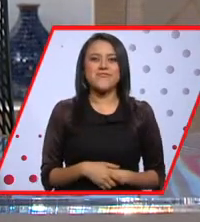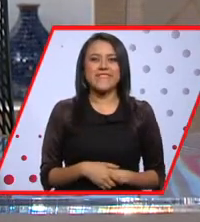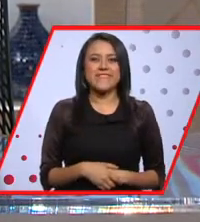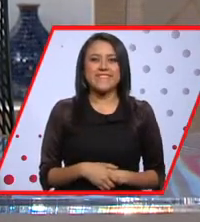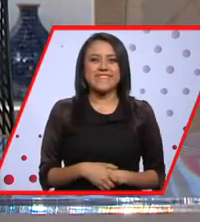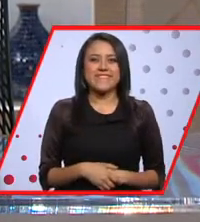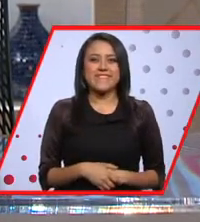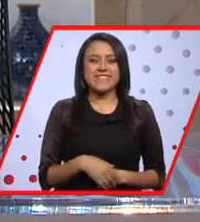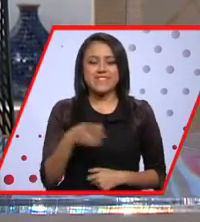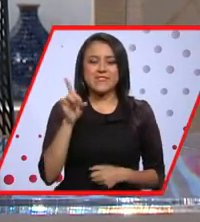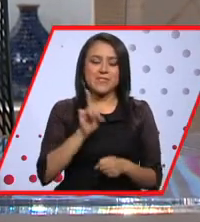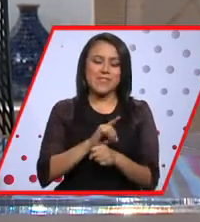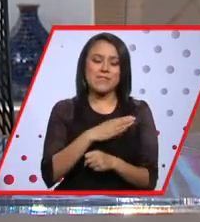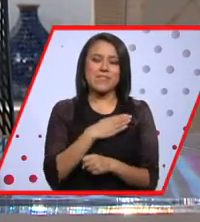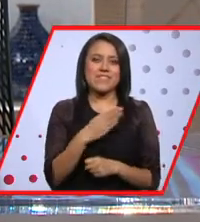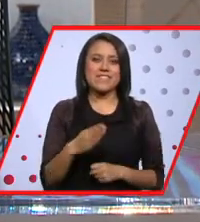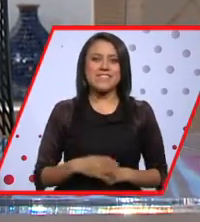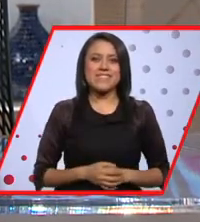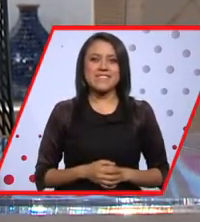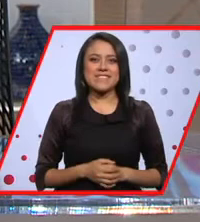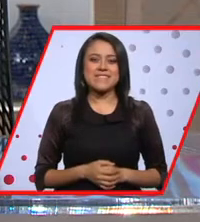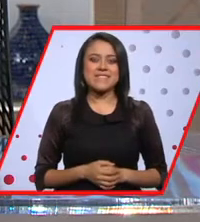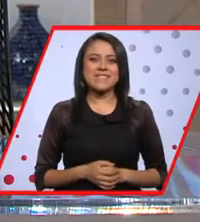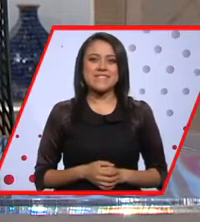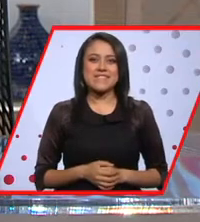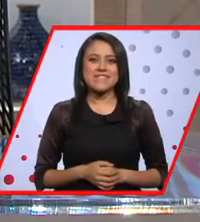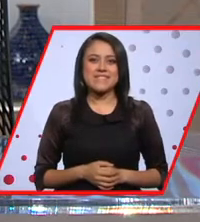Ah, qué día, qué día. Bueno.